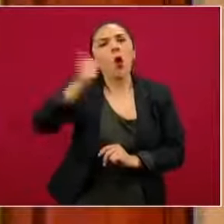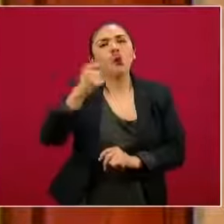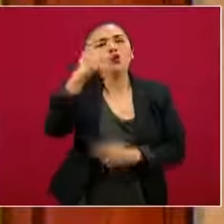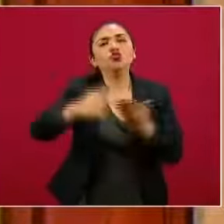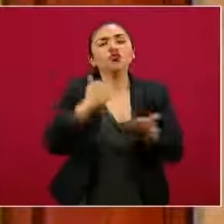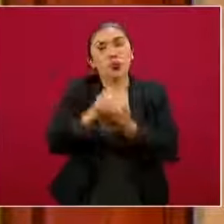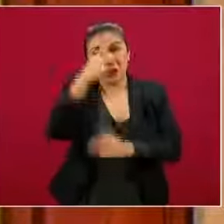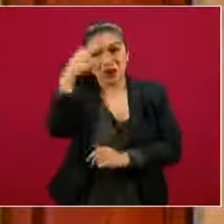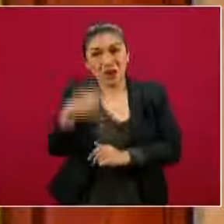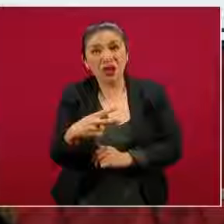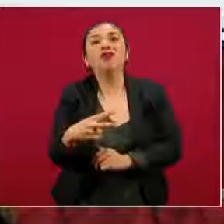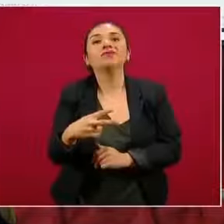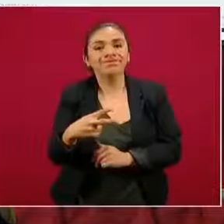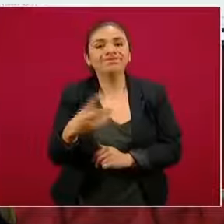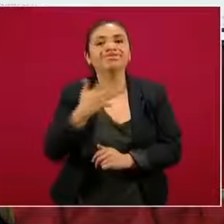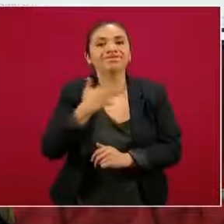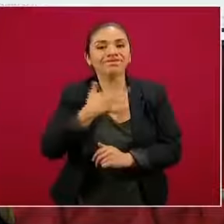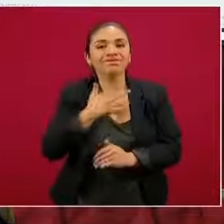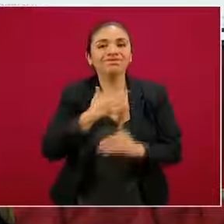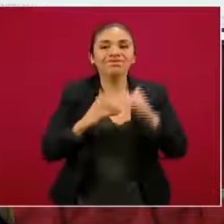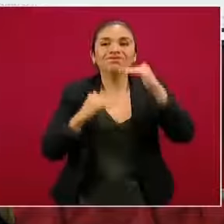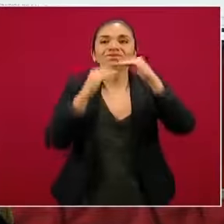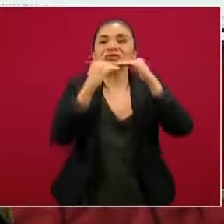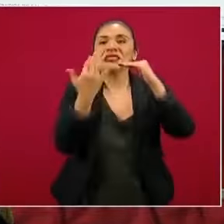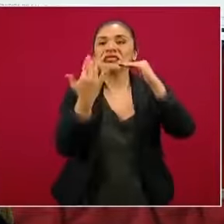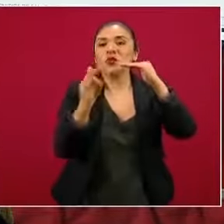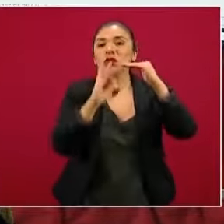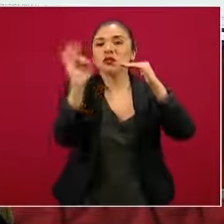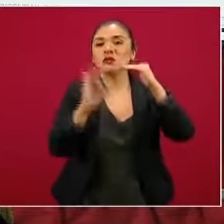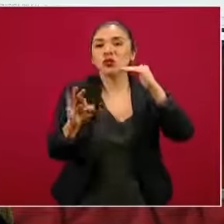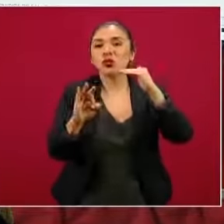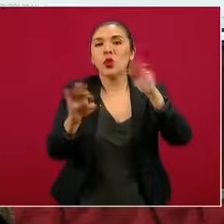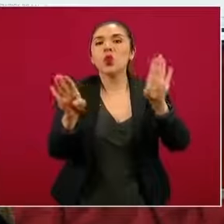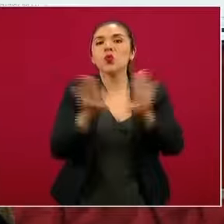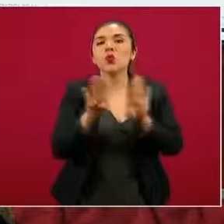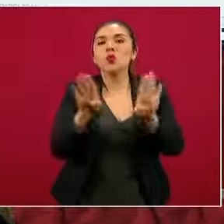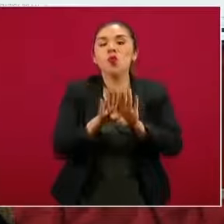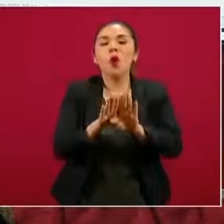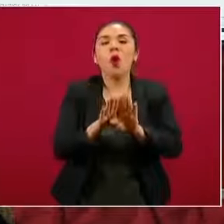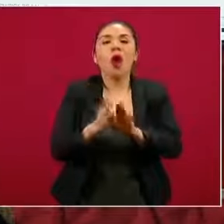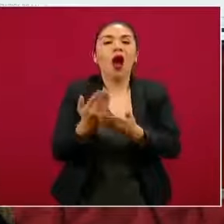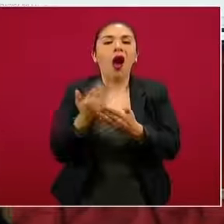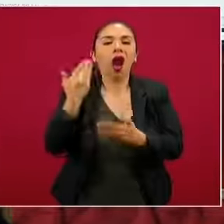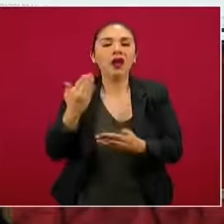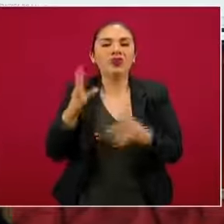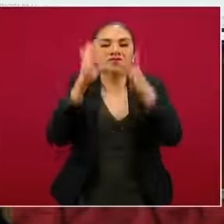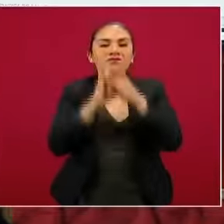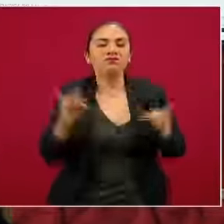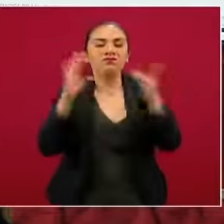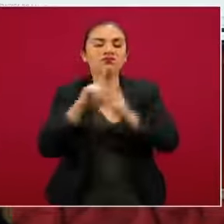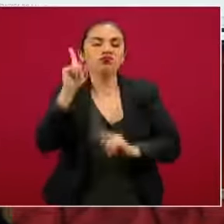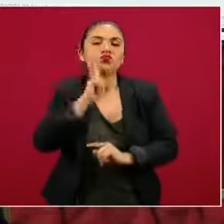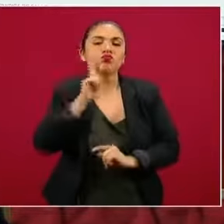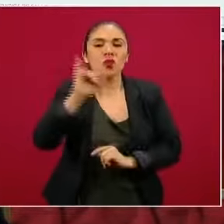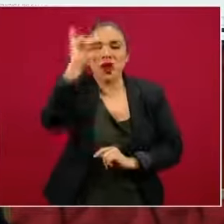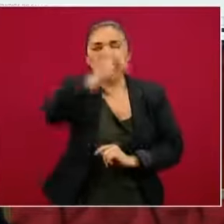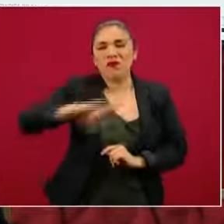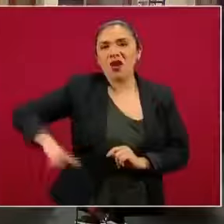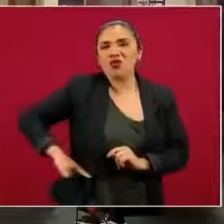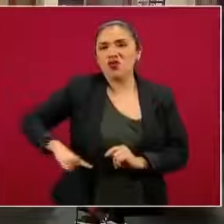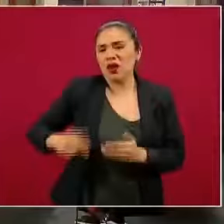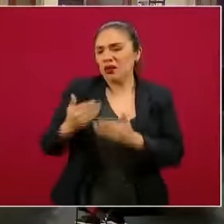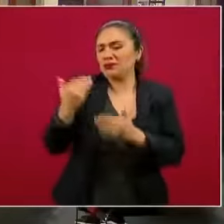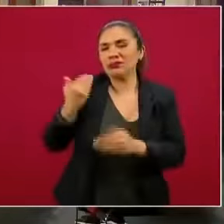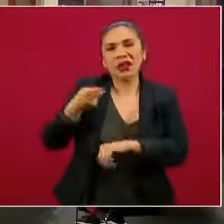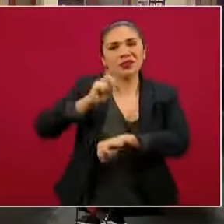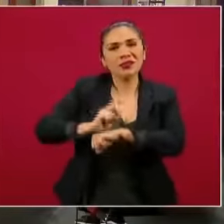México situándose en este 50%, tal y como ya lo ha estado comunicando la jefa de gobierno en los últimos días.